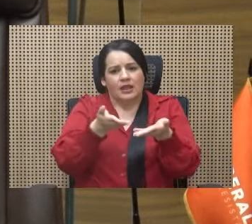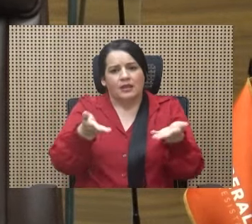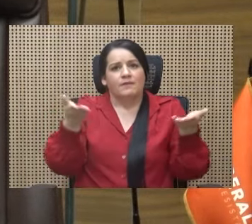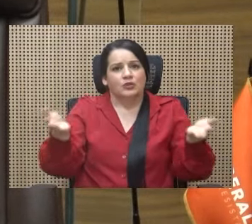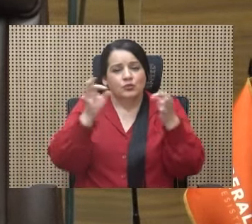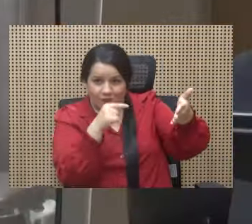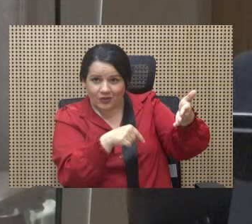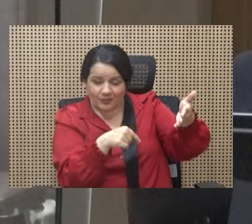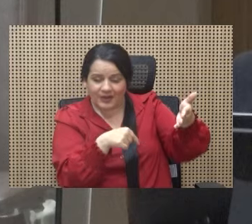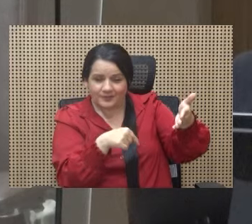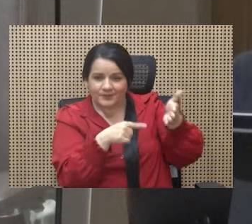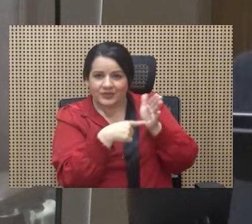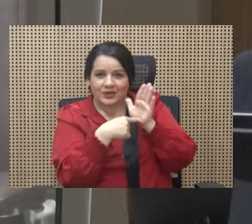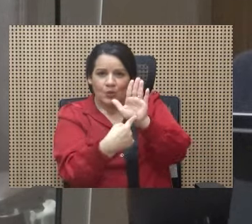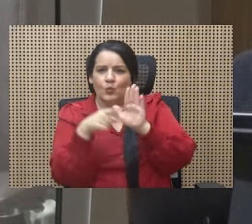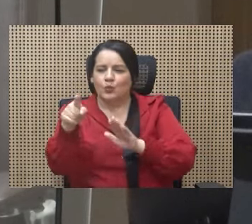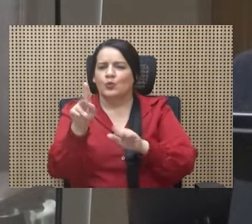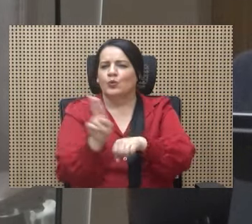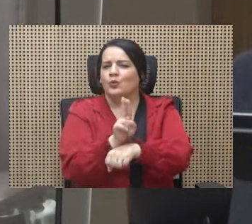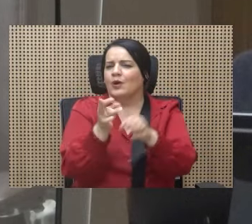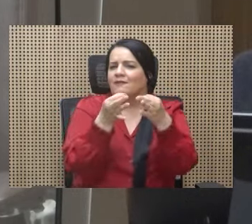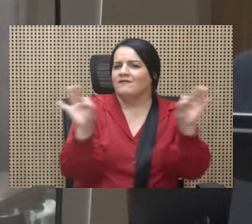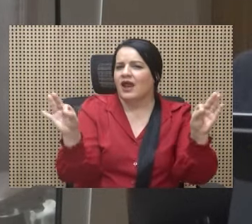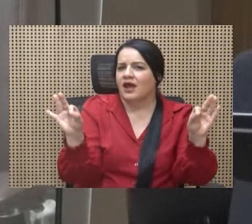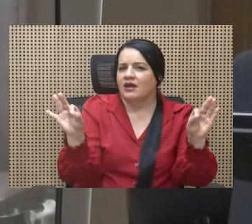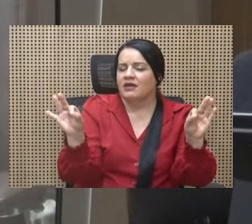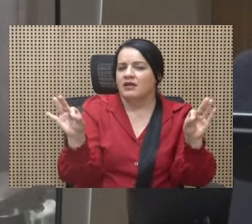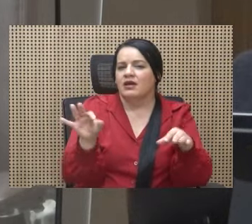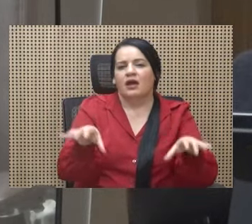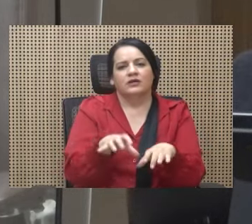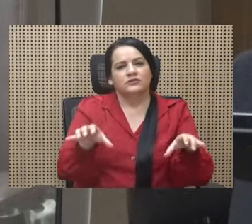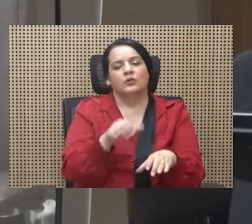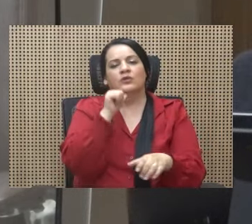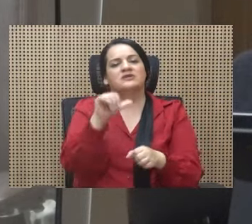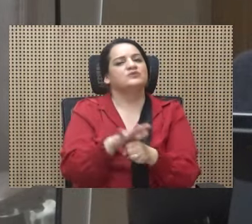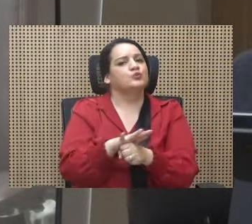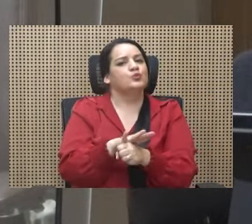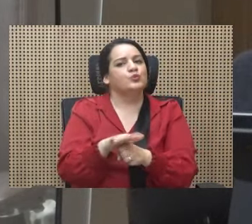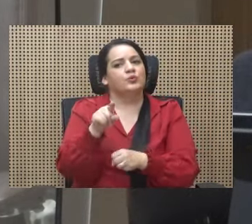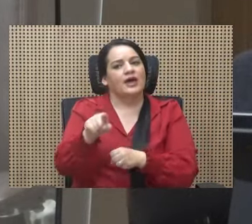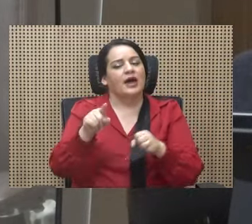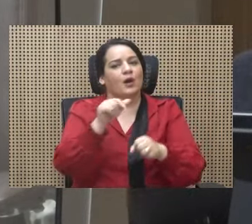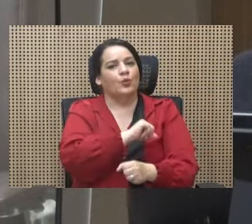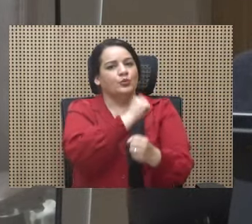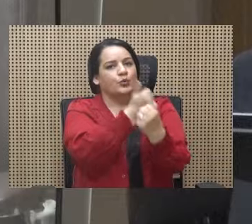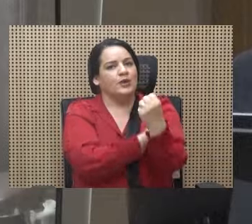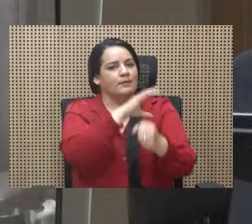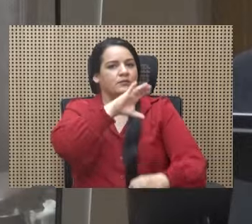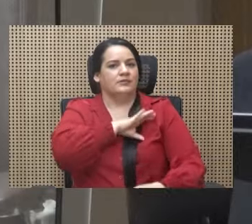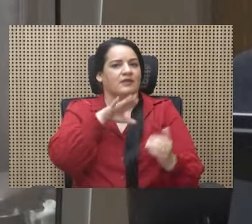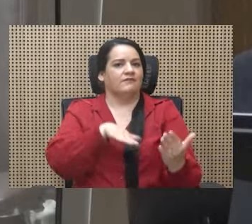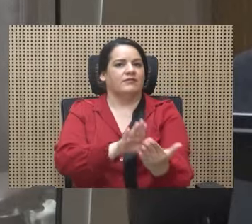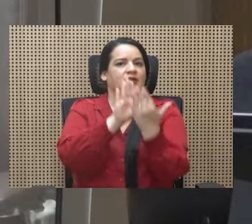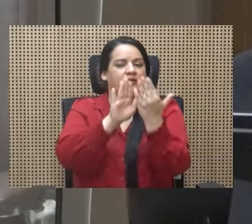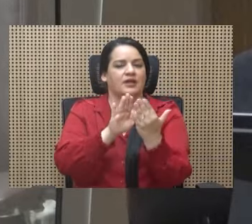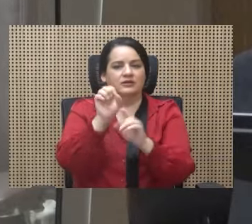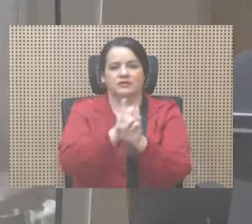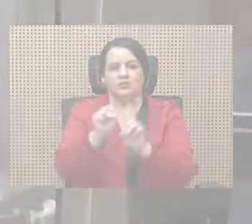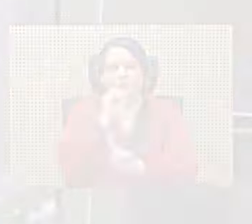calidad educativa kilber Jiménez de liberación nacional preguntó si las autoridades policiales son insuficientes para atender